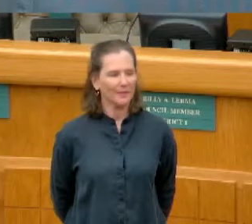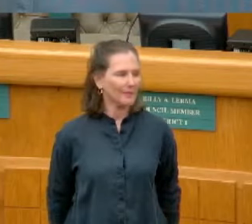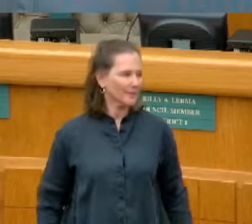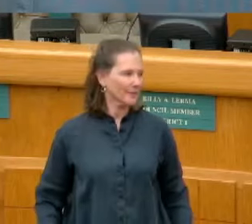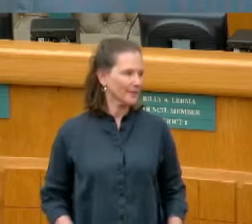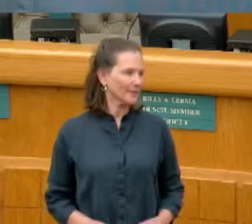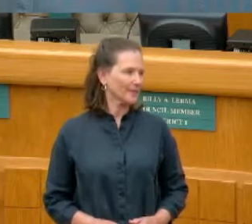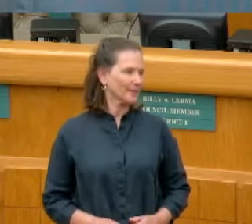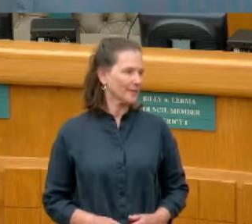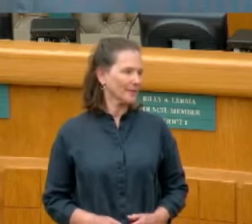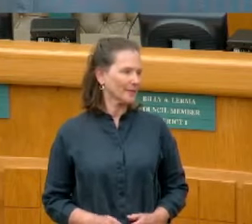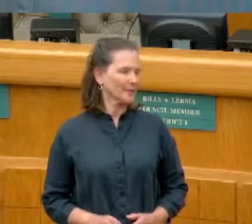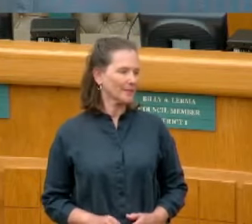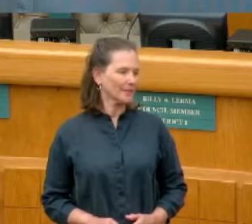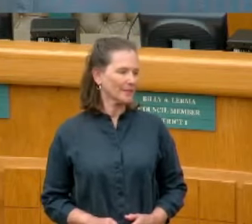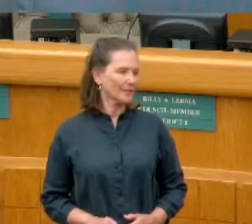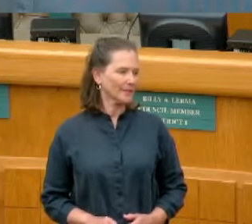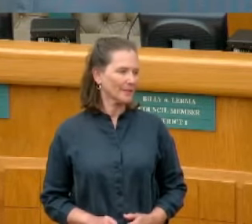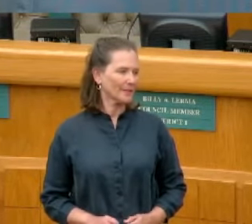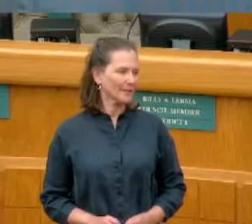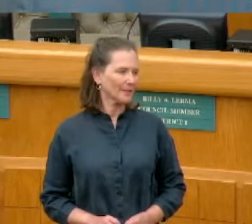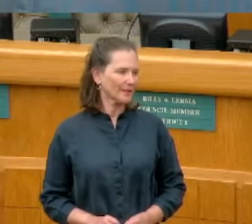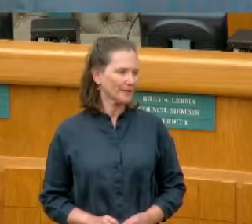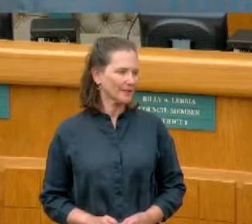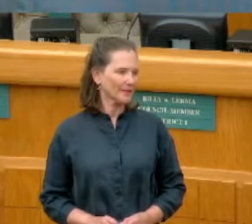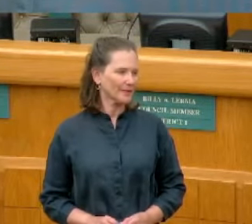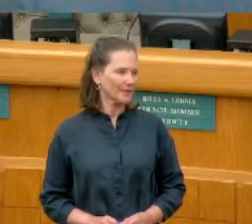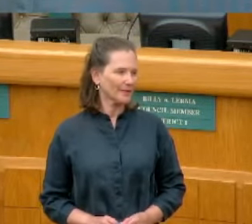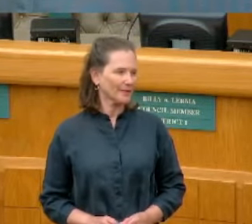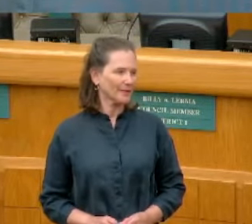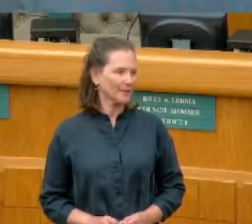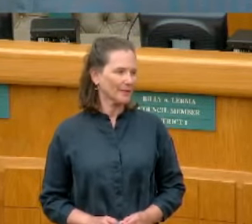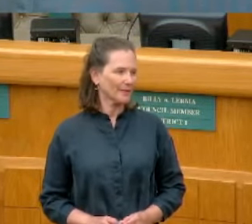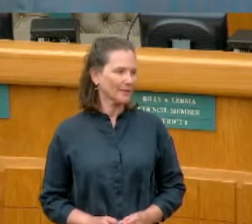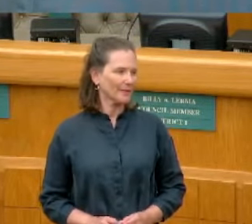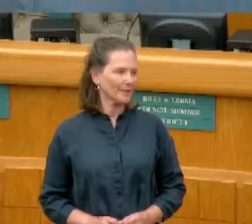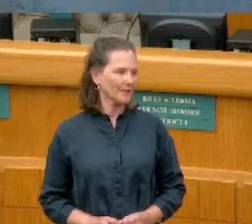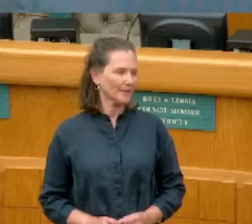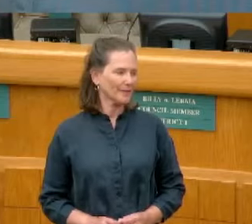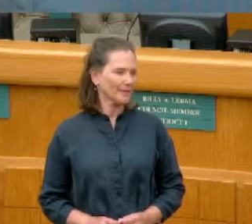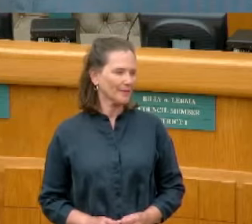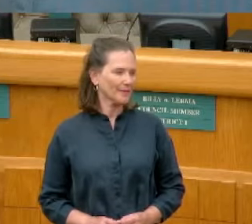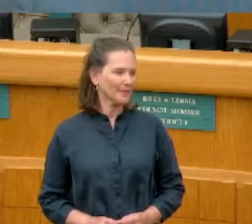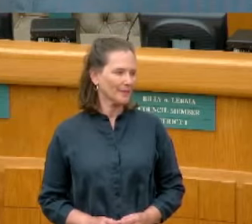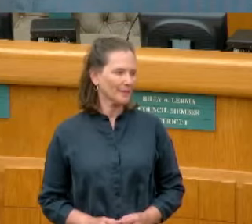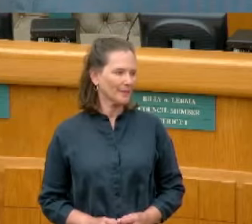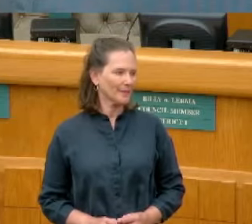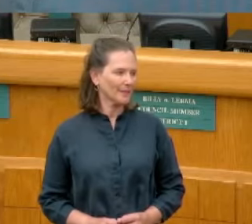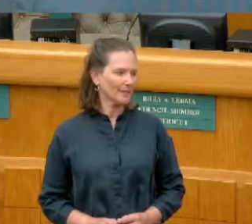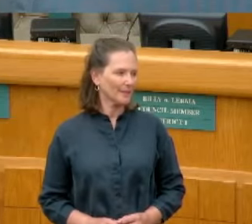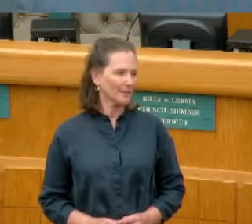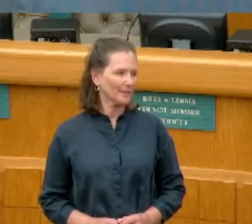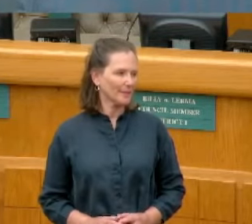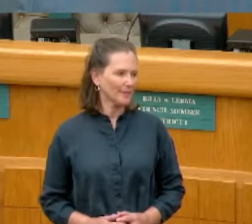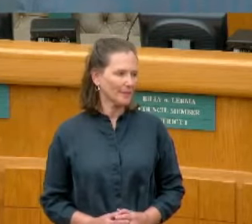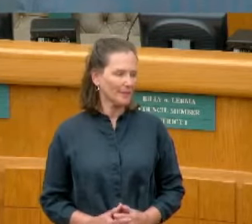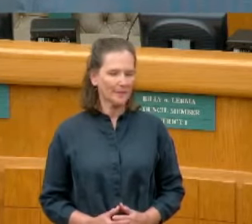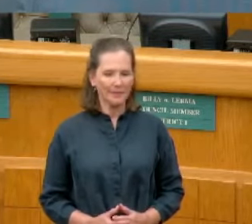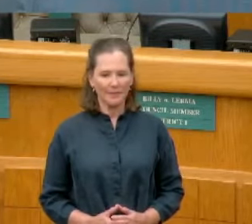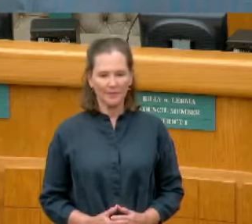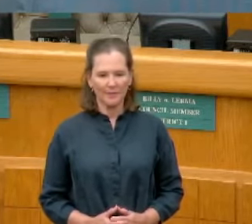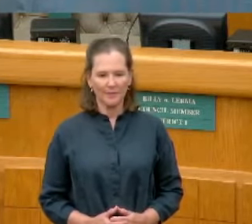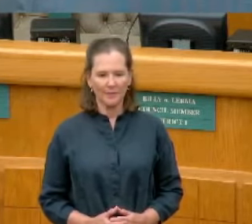Richard Borchardt, en la ciudad de Robstown. Para poder obtener este tratamiento se requiere de una referencia médica. Si usted no cuenta con